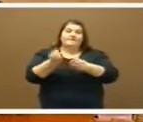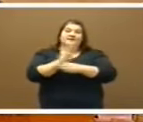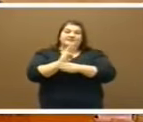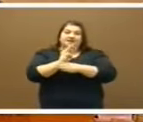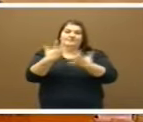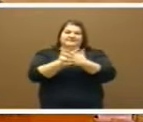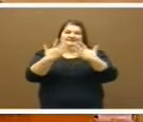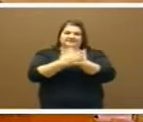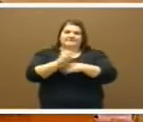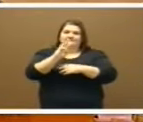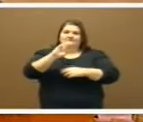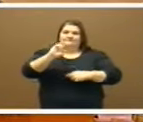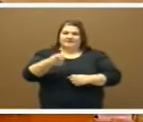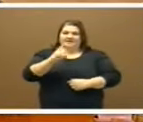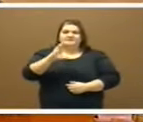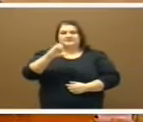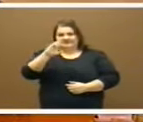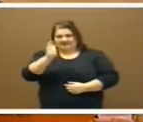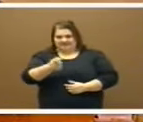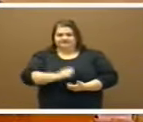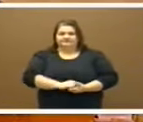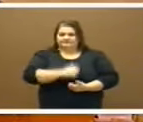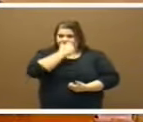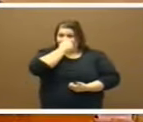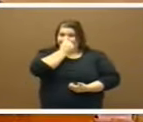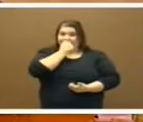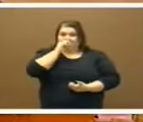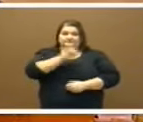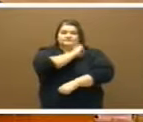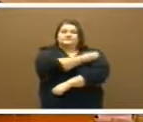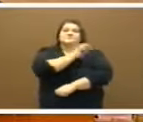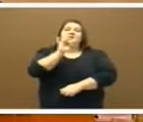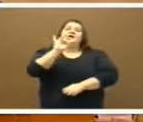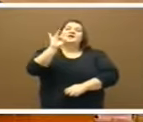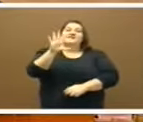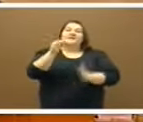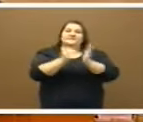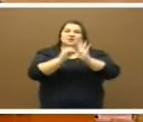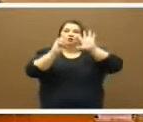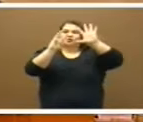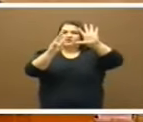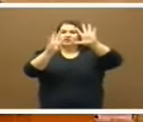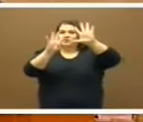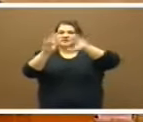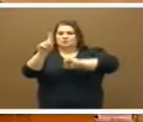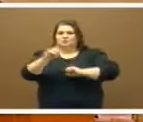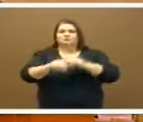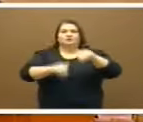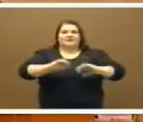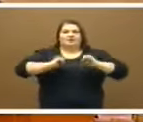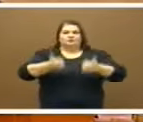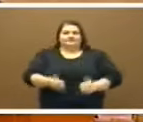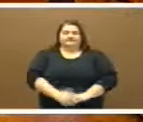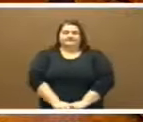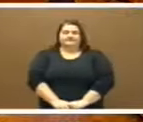Parlamentario Mixto, la agrupación de diputados regionalistas del Prescres. Registro de entrada de la enmienda número 15.891. Entramos en